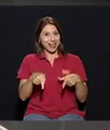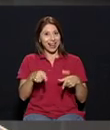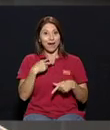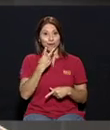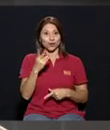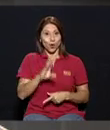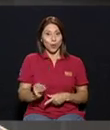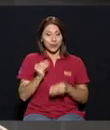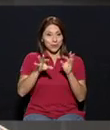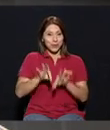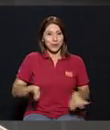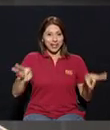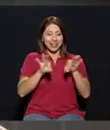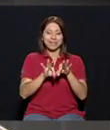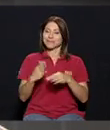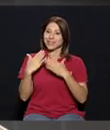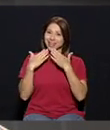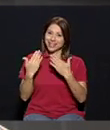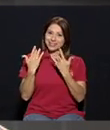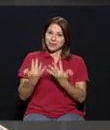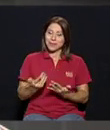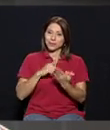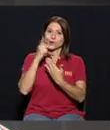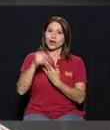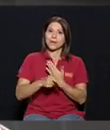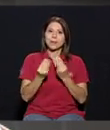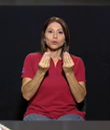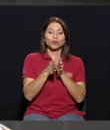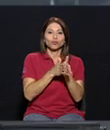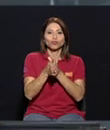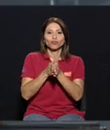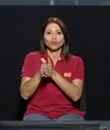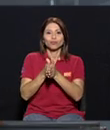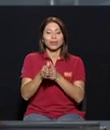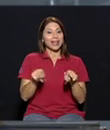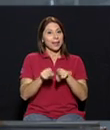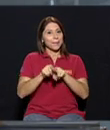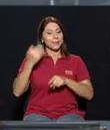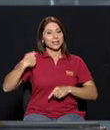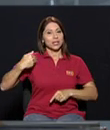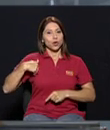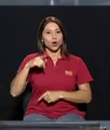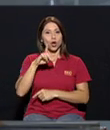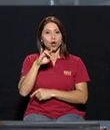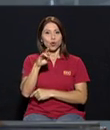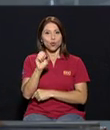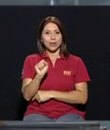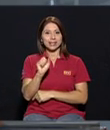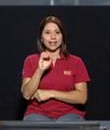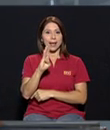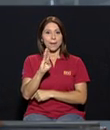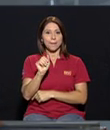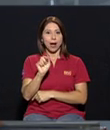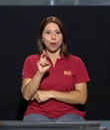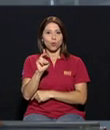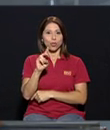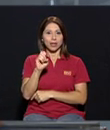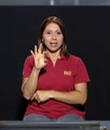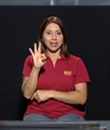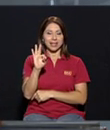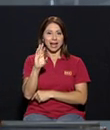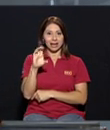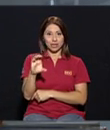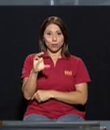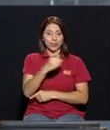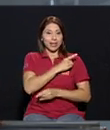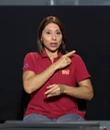Muchísimas gracias, de verdad, y esperamos que el programa sea bastante provechoso. Además nos acompaña el señor Luis Baudguit Carrillo, director de la Oficina